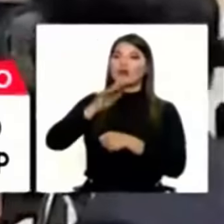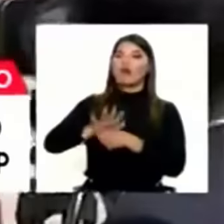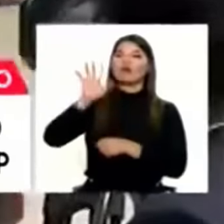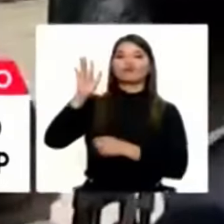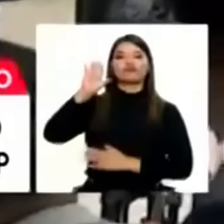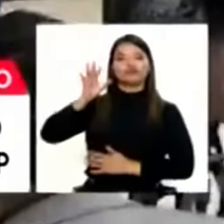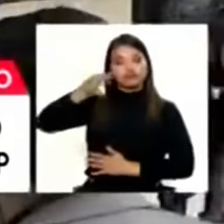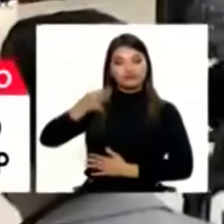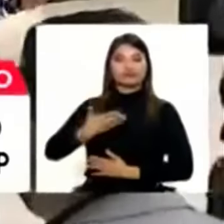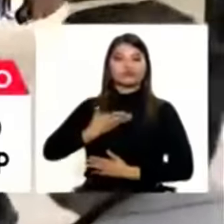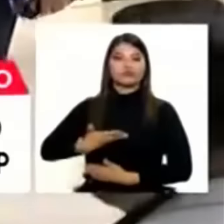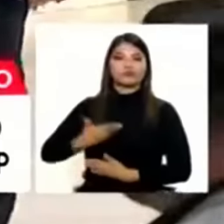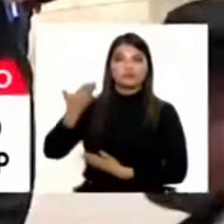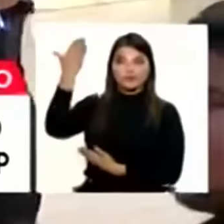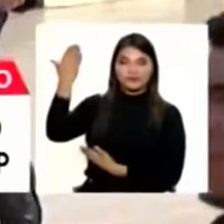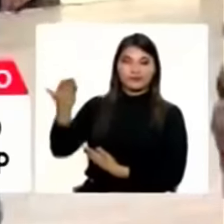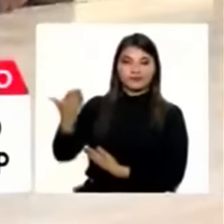del deber.